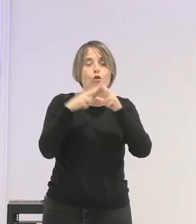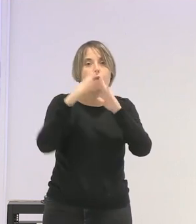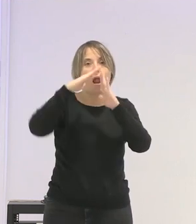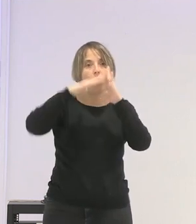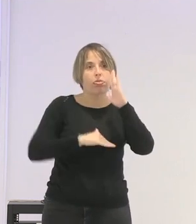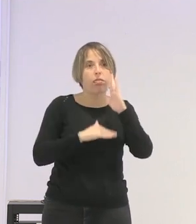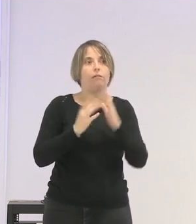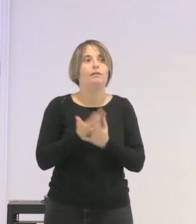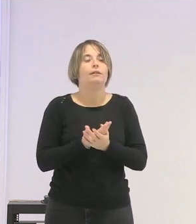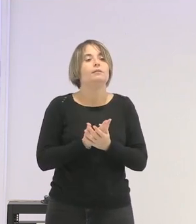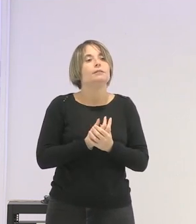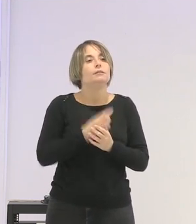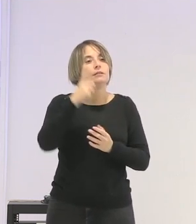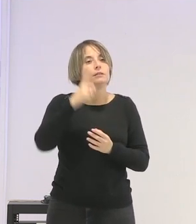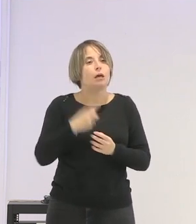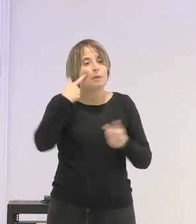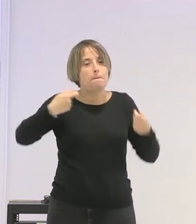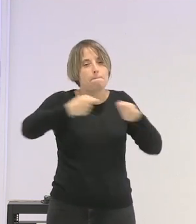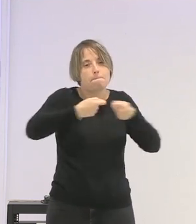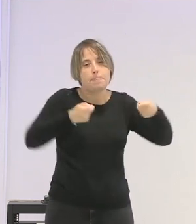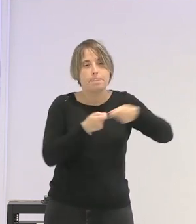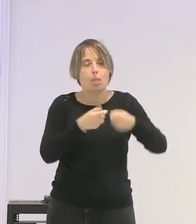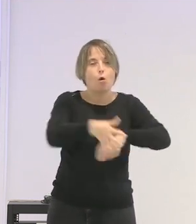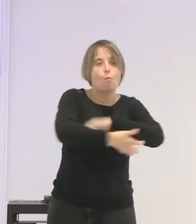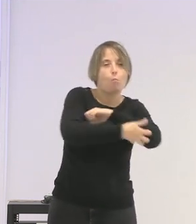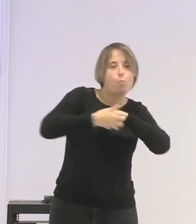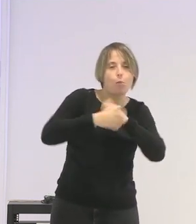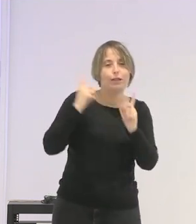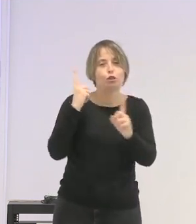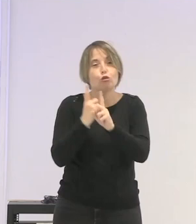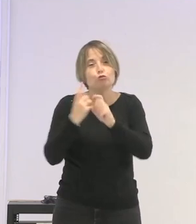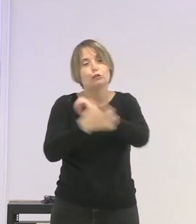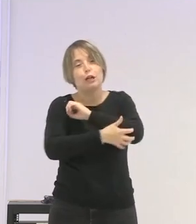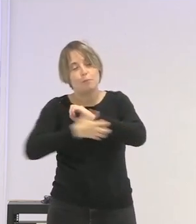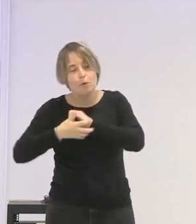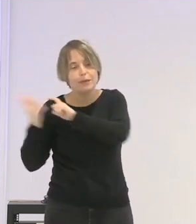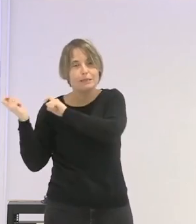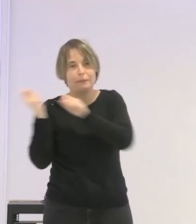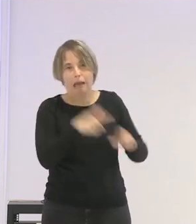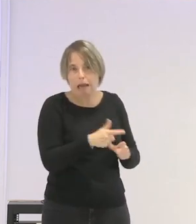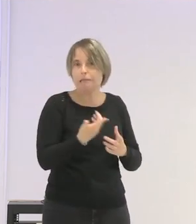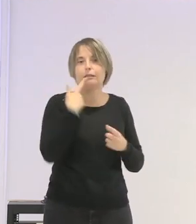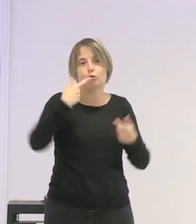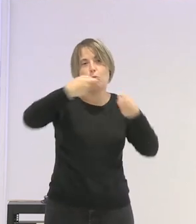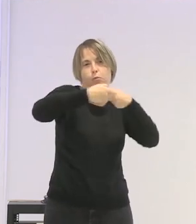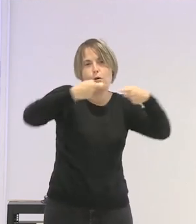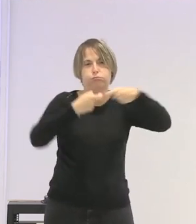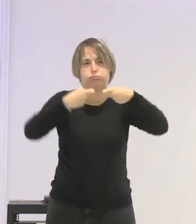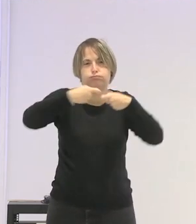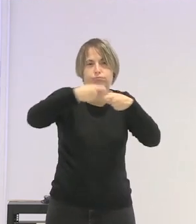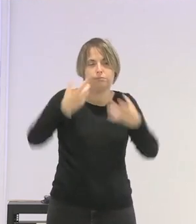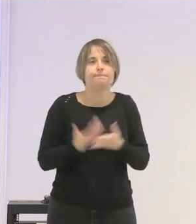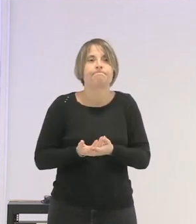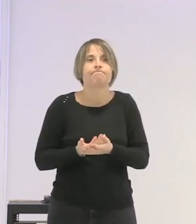medias, un confrontar a los pobres contra los más pobres, ¿no?, contra los migrantes, etc. Entonces, bueno, de